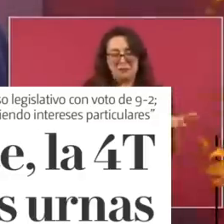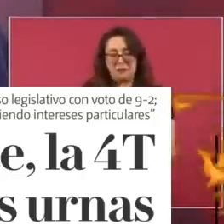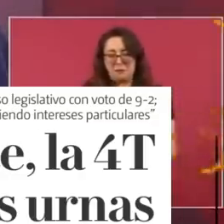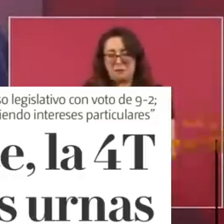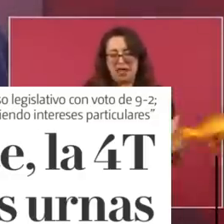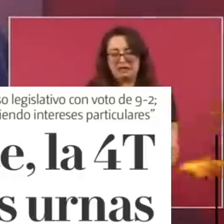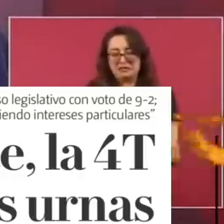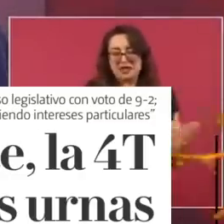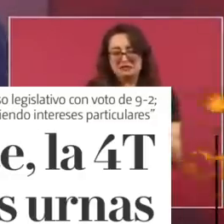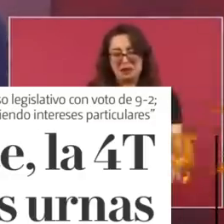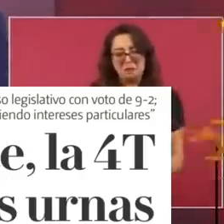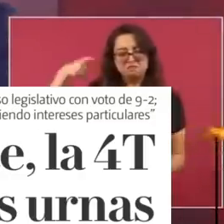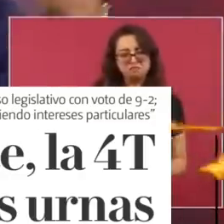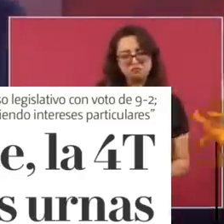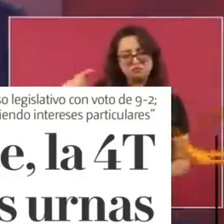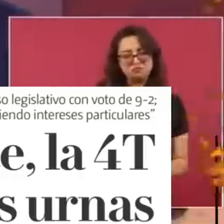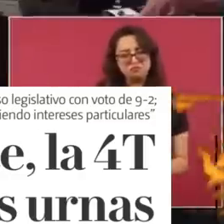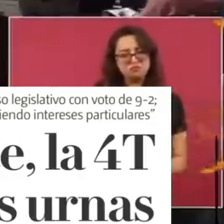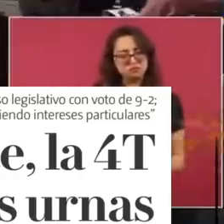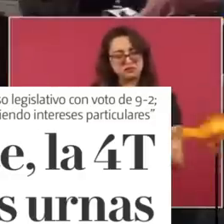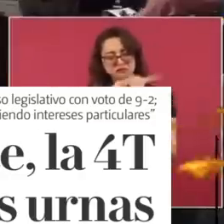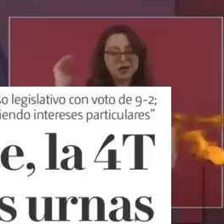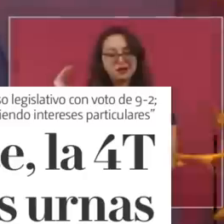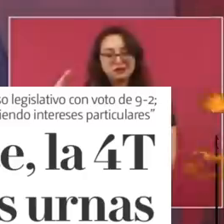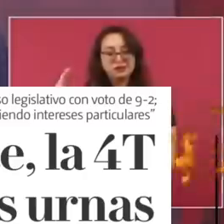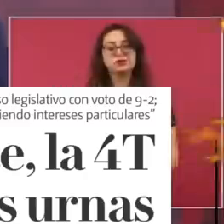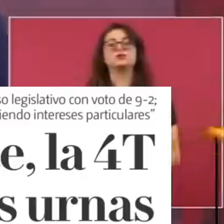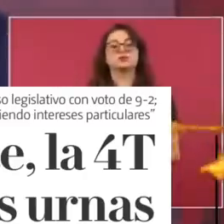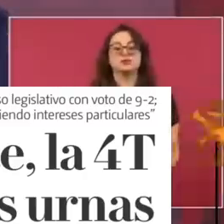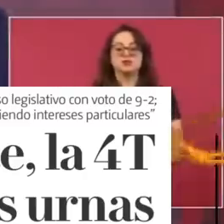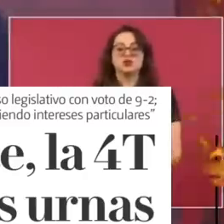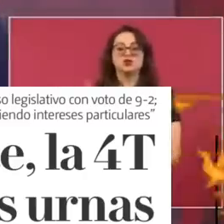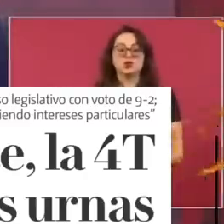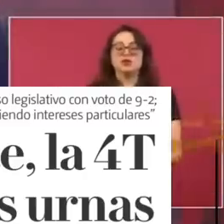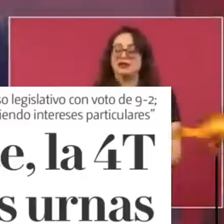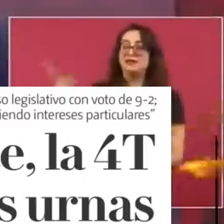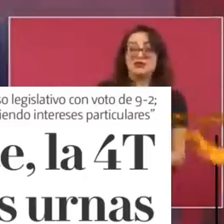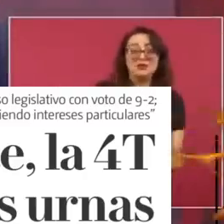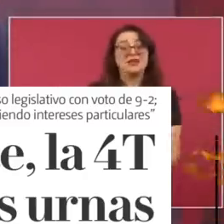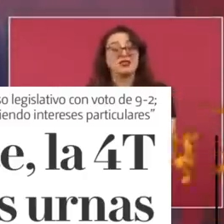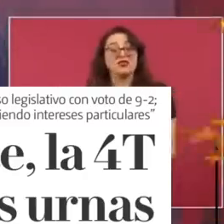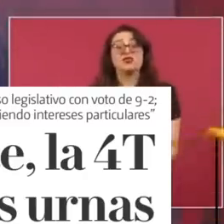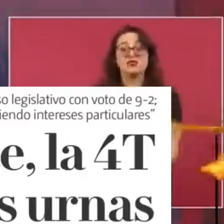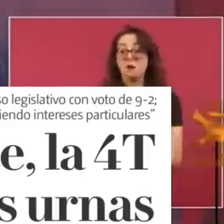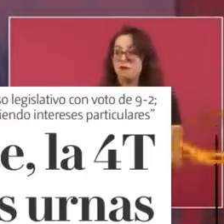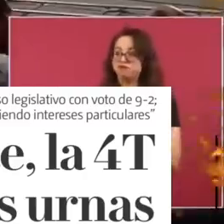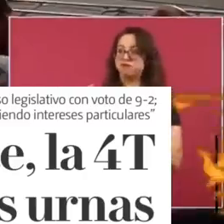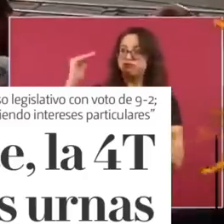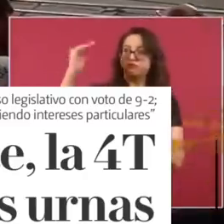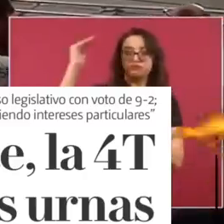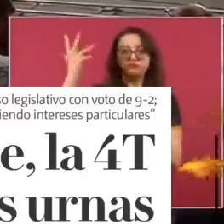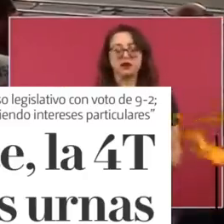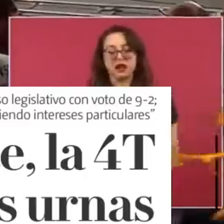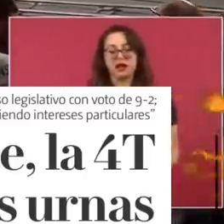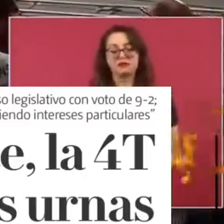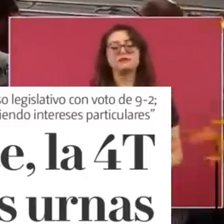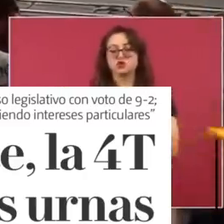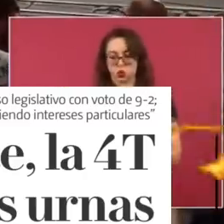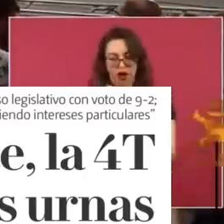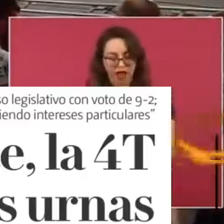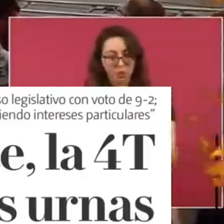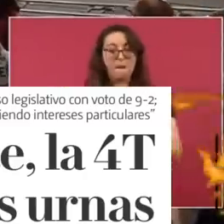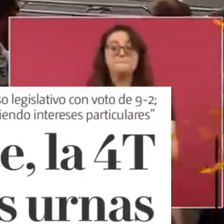del tribunal. Porque eso es lo que tiene la ley en esencia. Ganan tres veces más que el presidente. Tiene fideicomisos que no